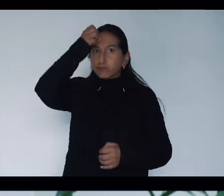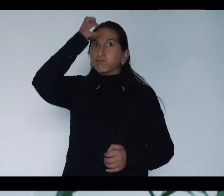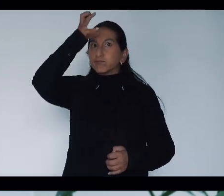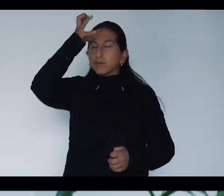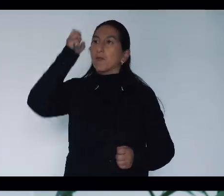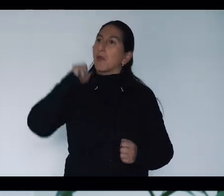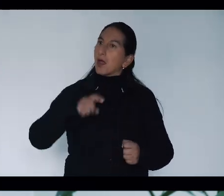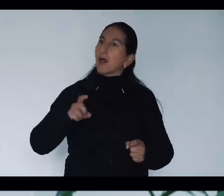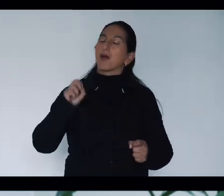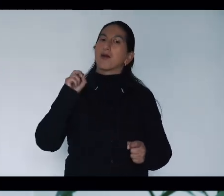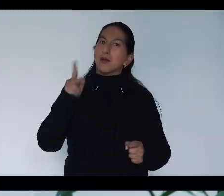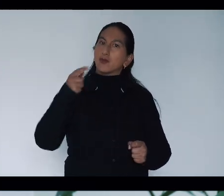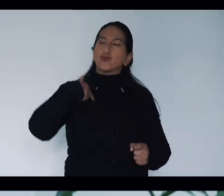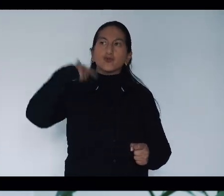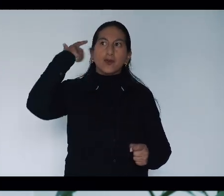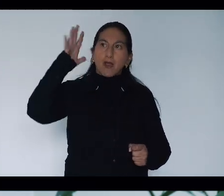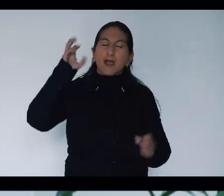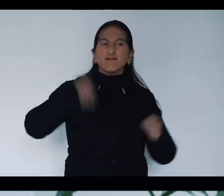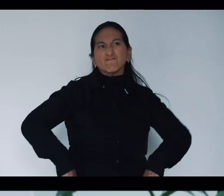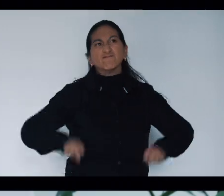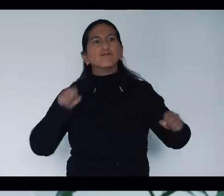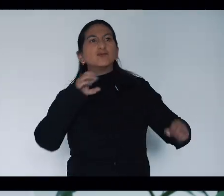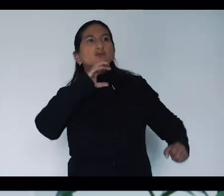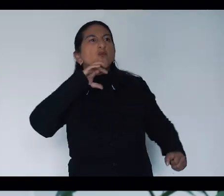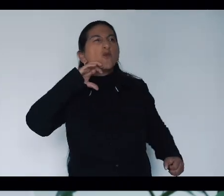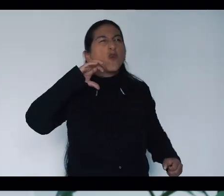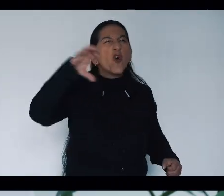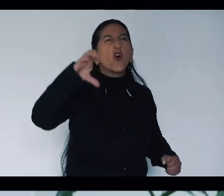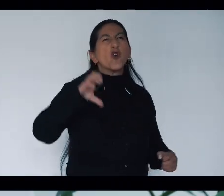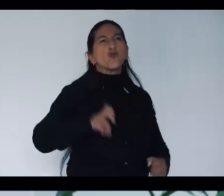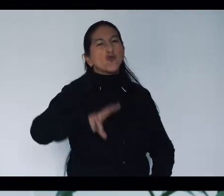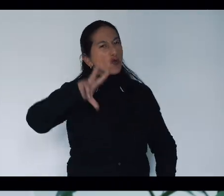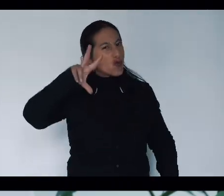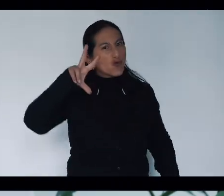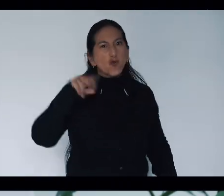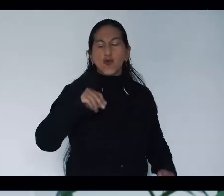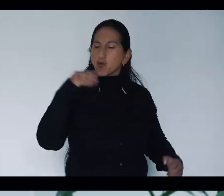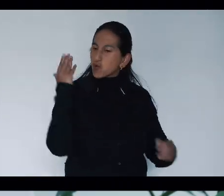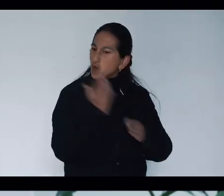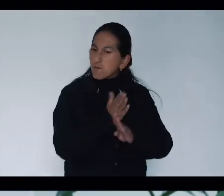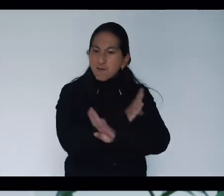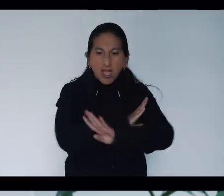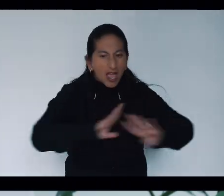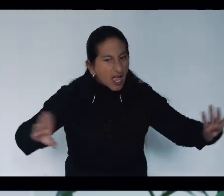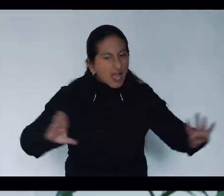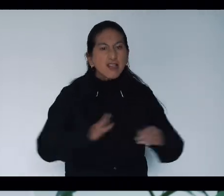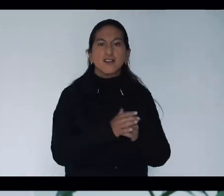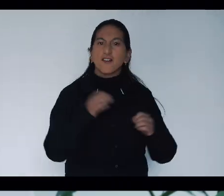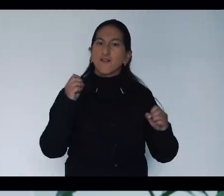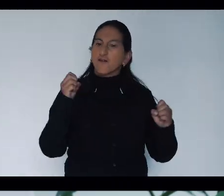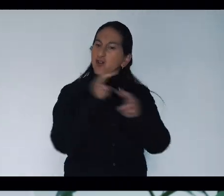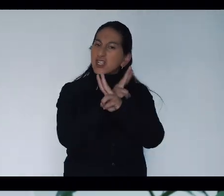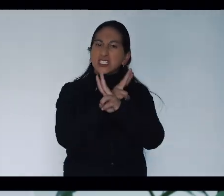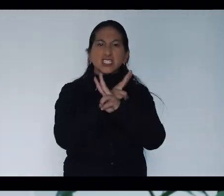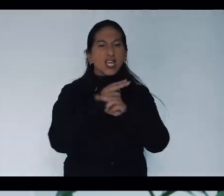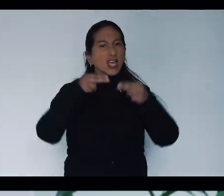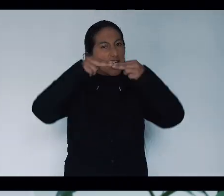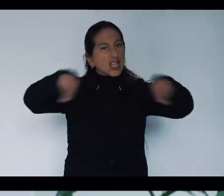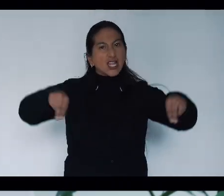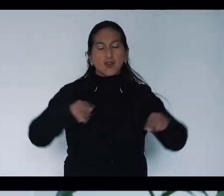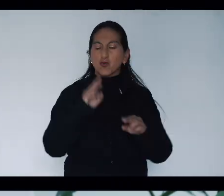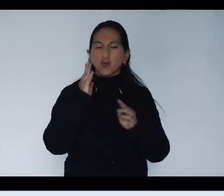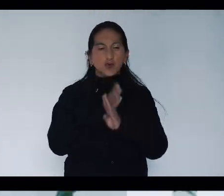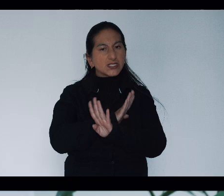así pues alzar la voz en un solo grito de no, de ya basta, no más violencia basada en